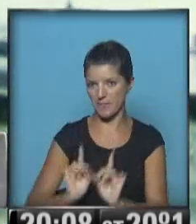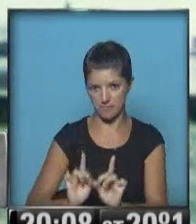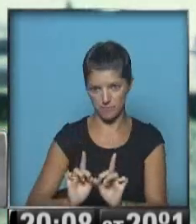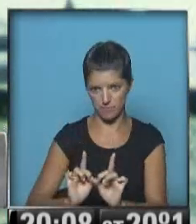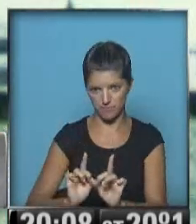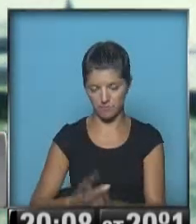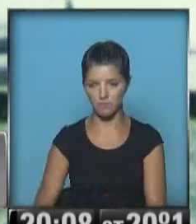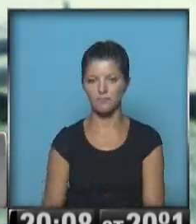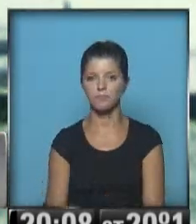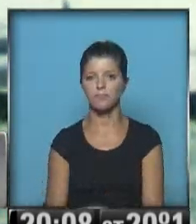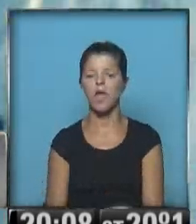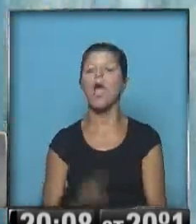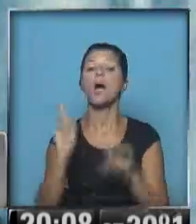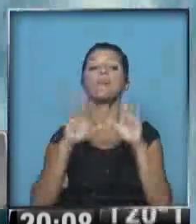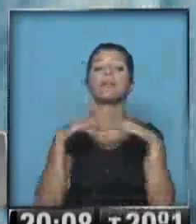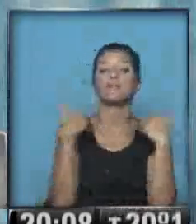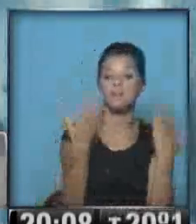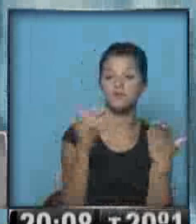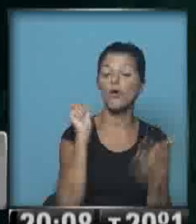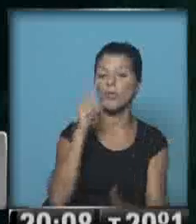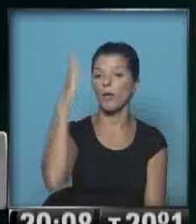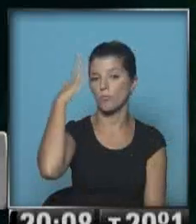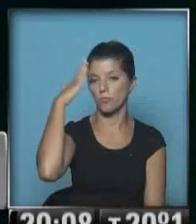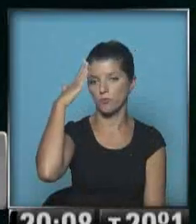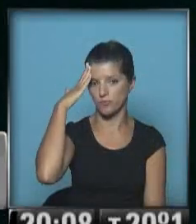vida los beneficios de la